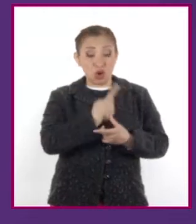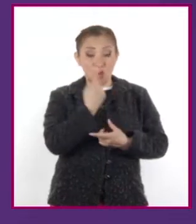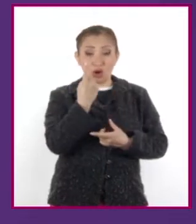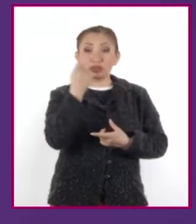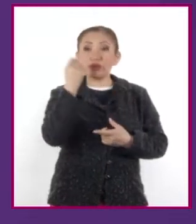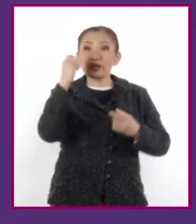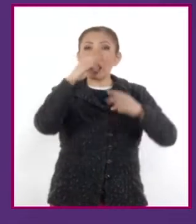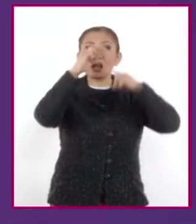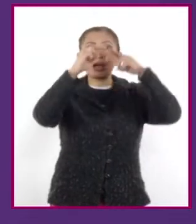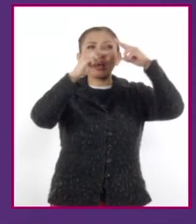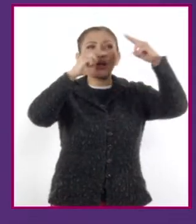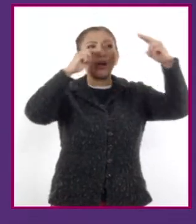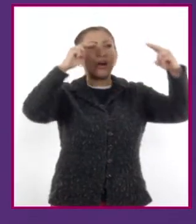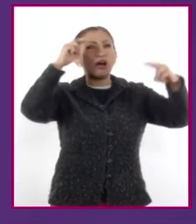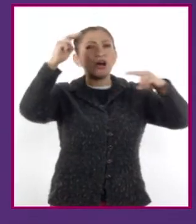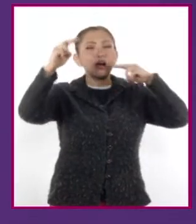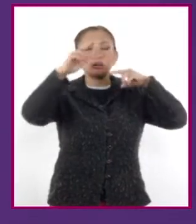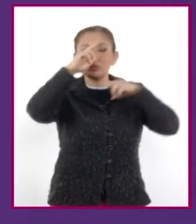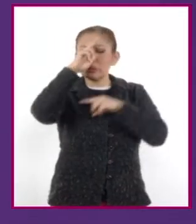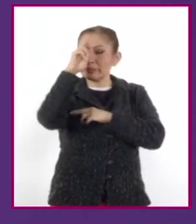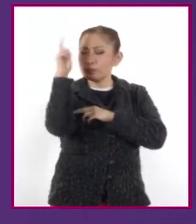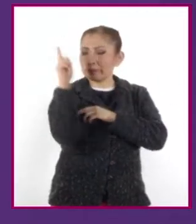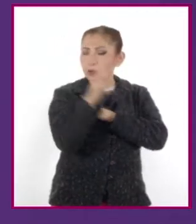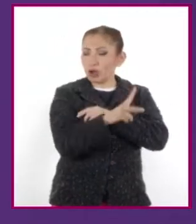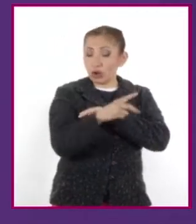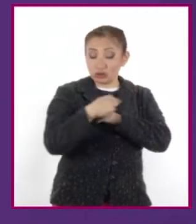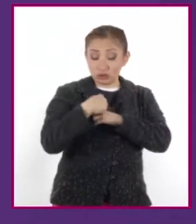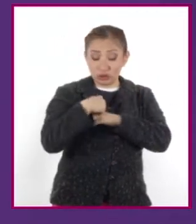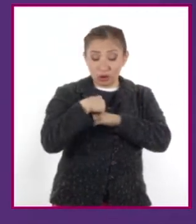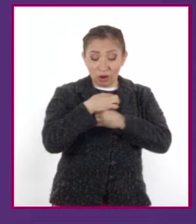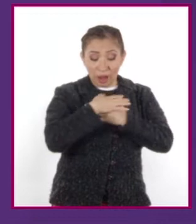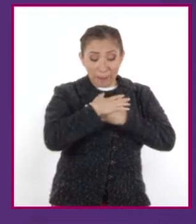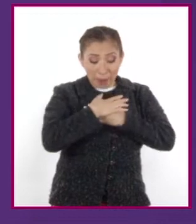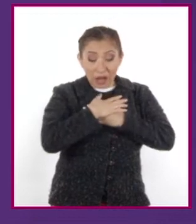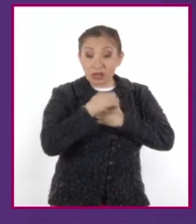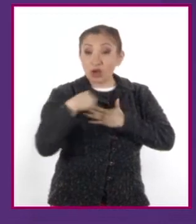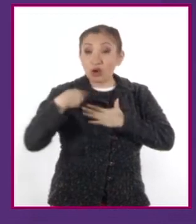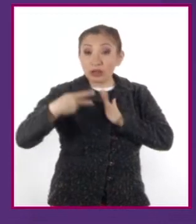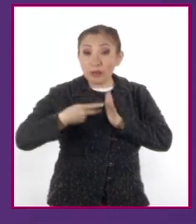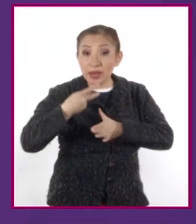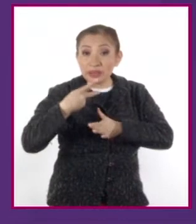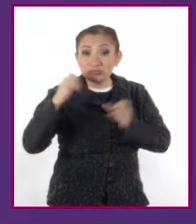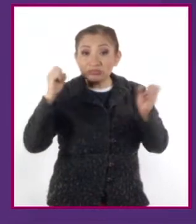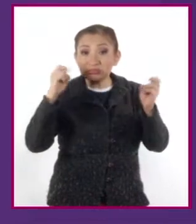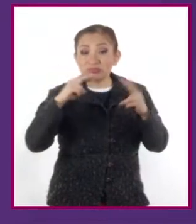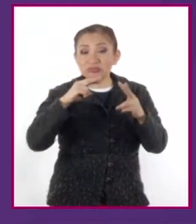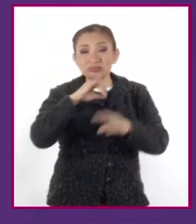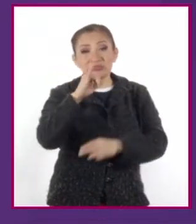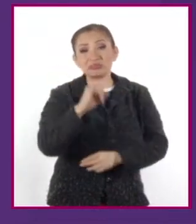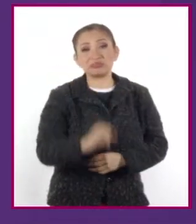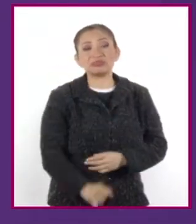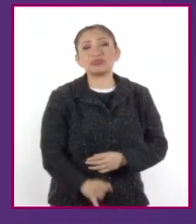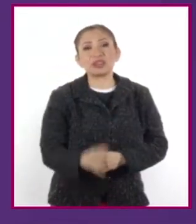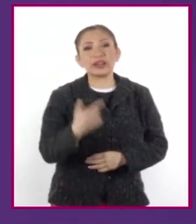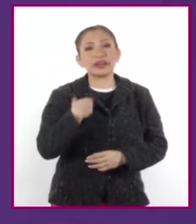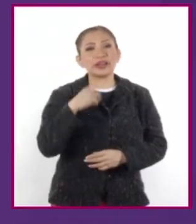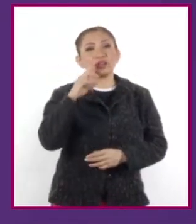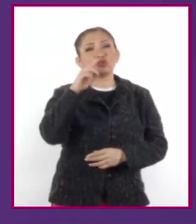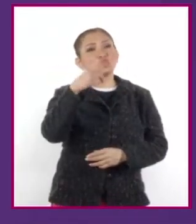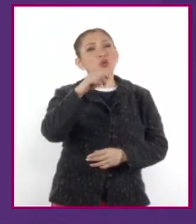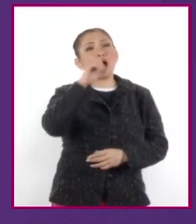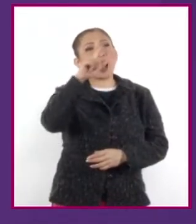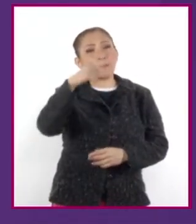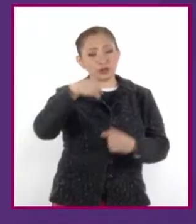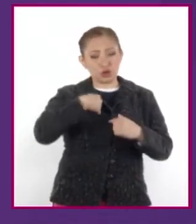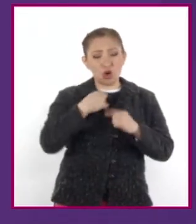nublado. No hay peor infierno que haberse amado para ya nunca volverse a ver. Qué lejos se hallan tu alma y la